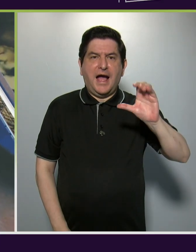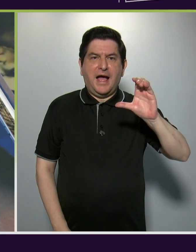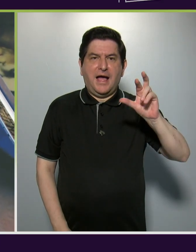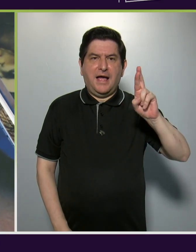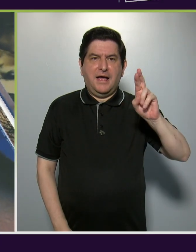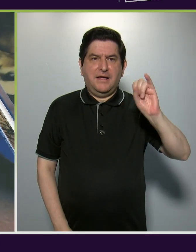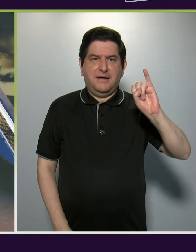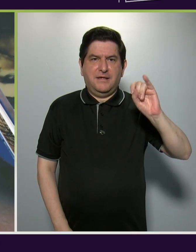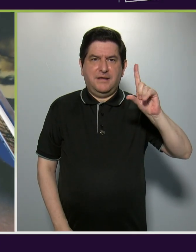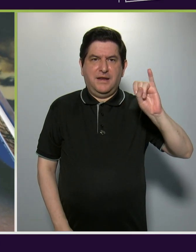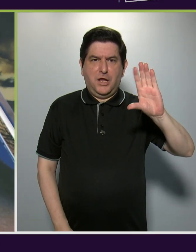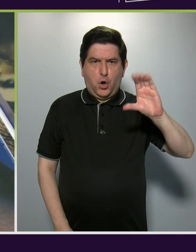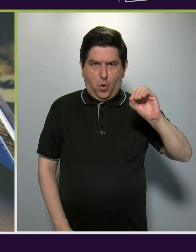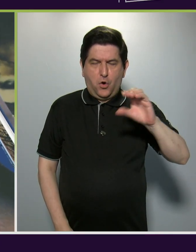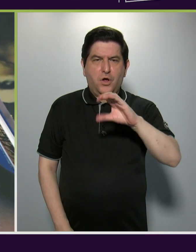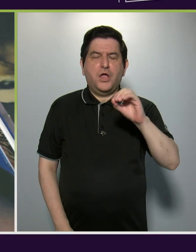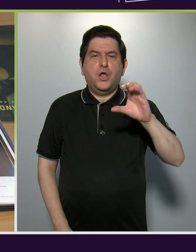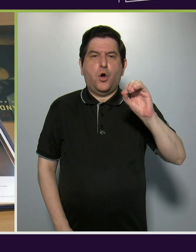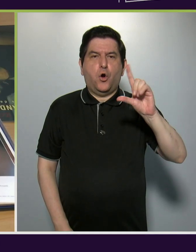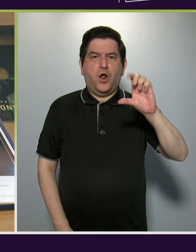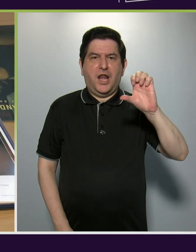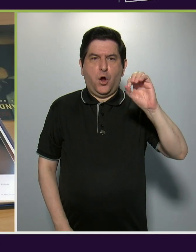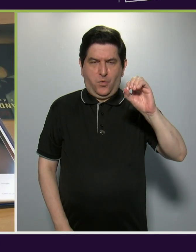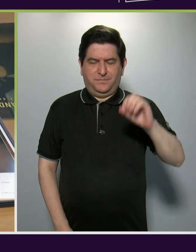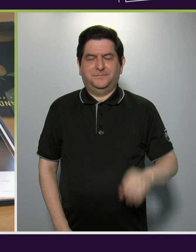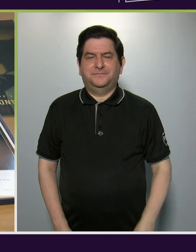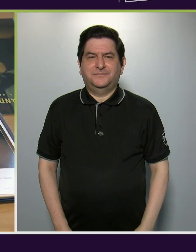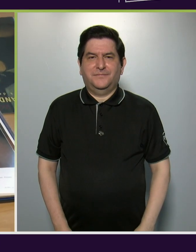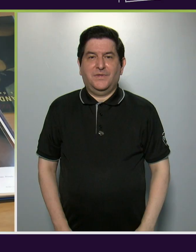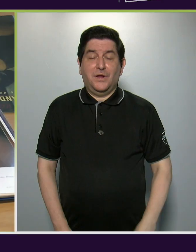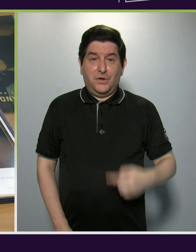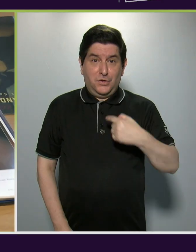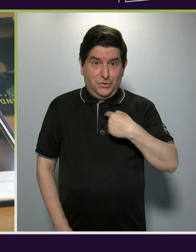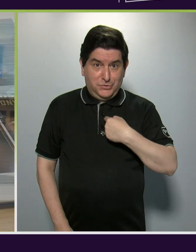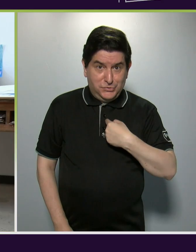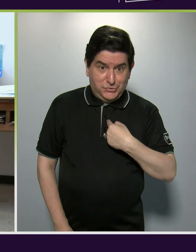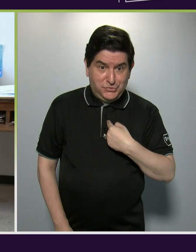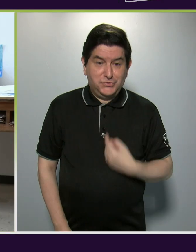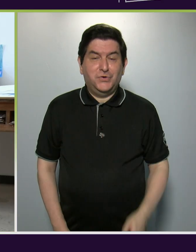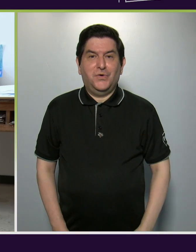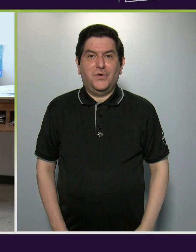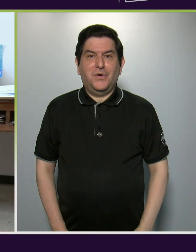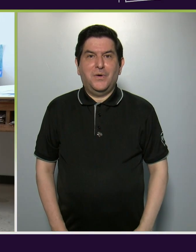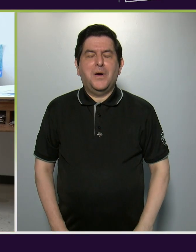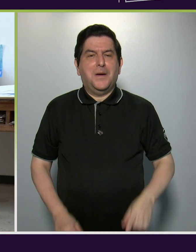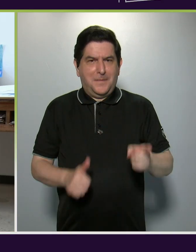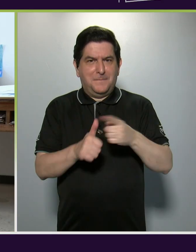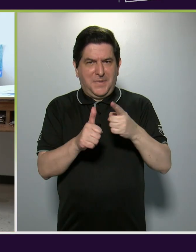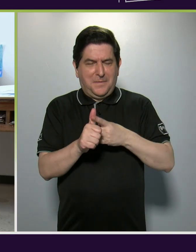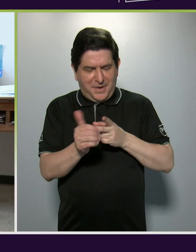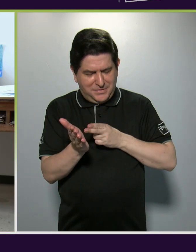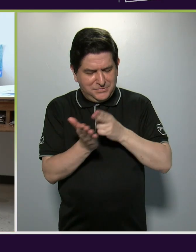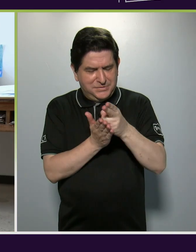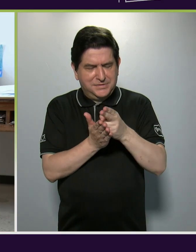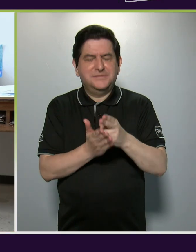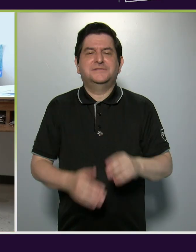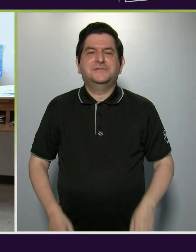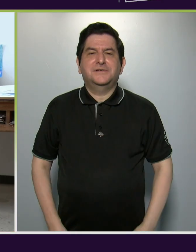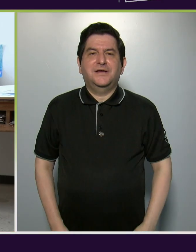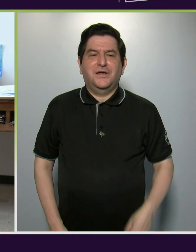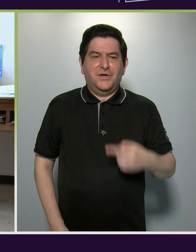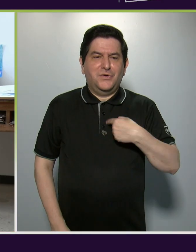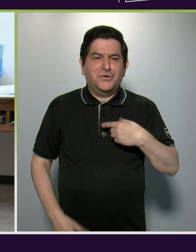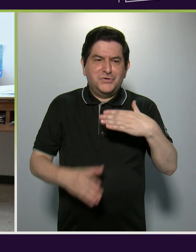con óleo. Por eso digo que lo sincero es lo primordial. Yo hacía mis Amalias,